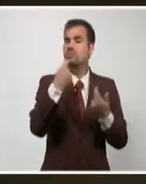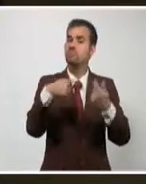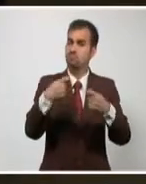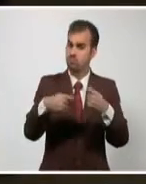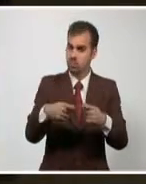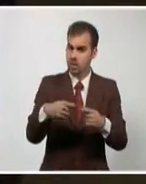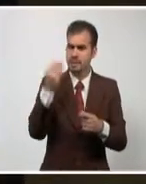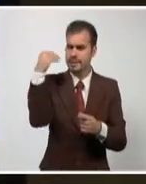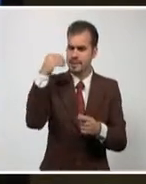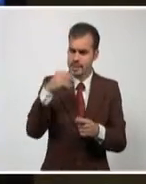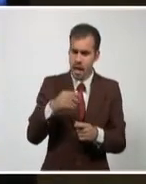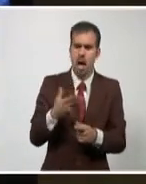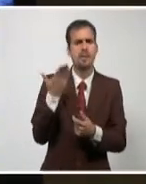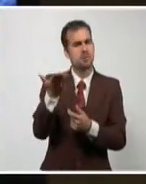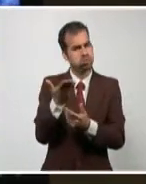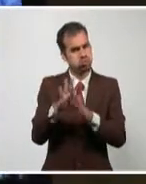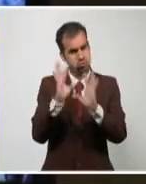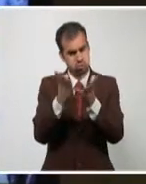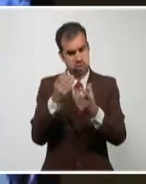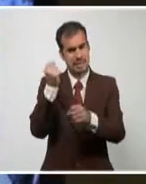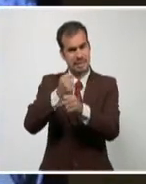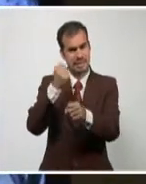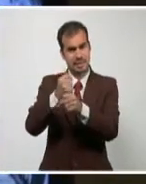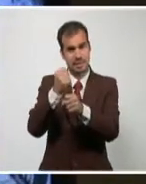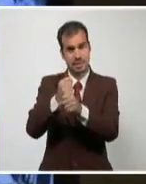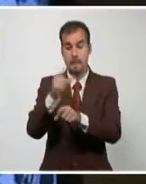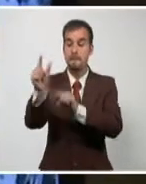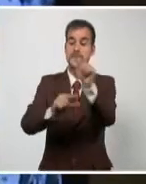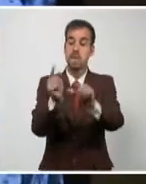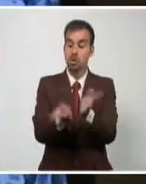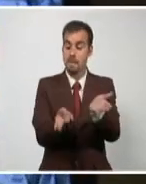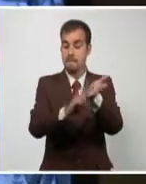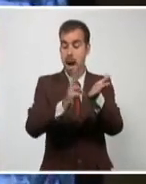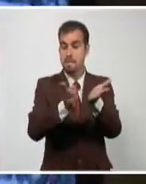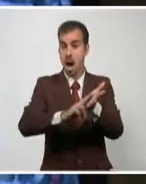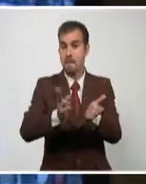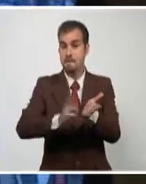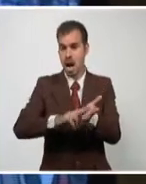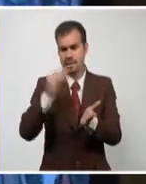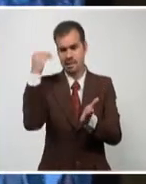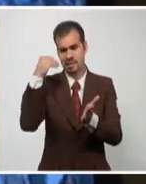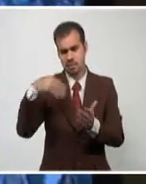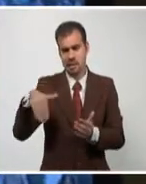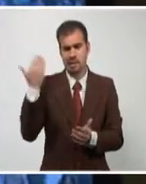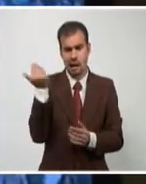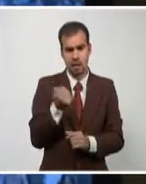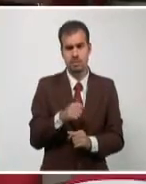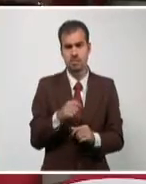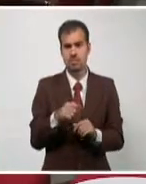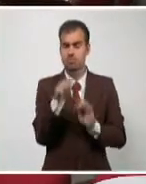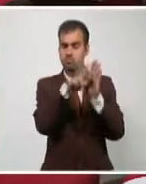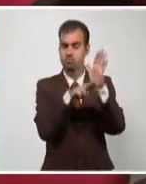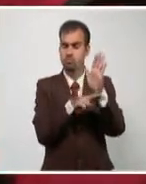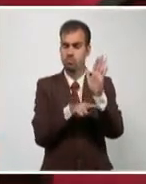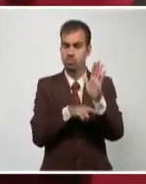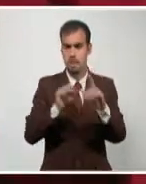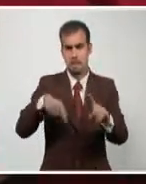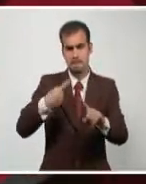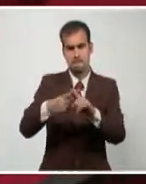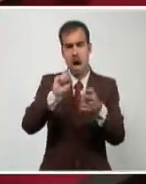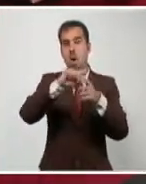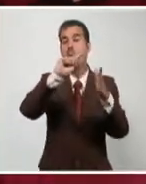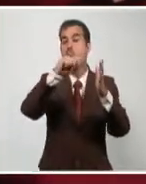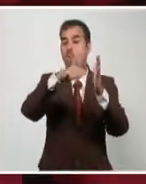mayor exigencia y protagonismo a los empleadores ante las violaciones de normas y del convenio colectivo de